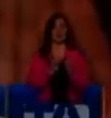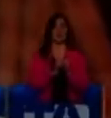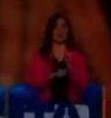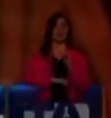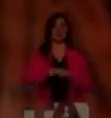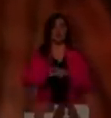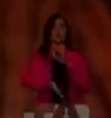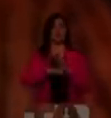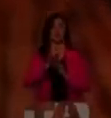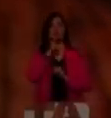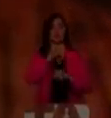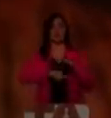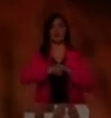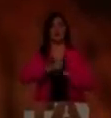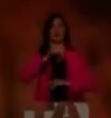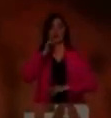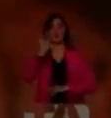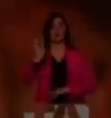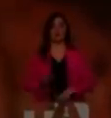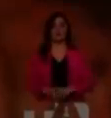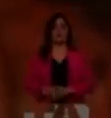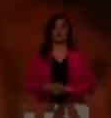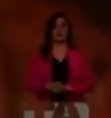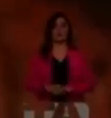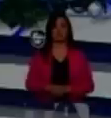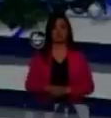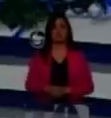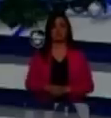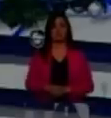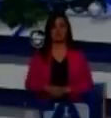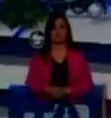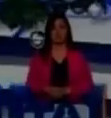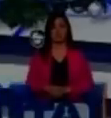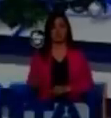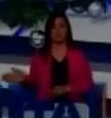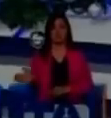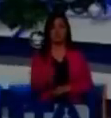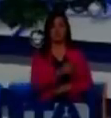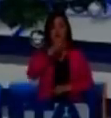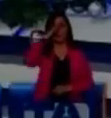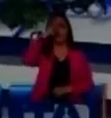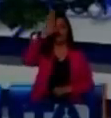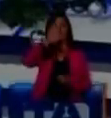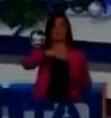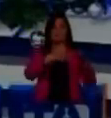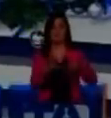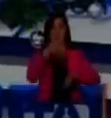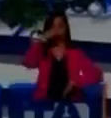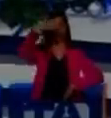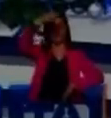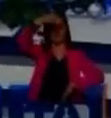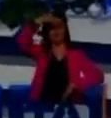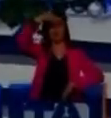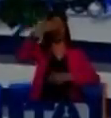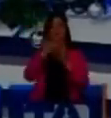tienen como autor a la pareja. Luisa María Heredia, 24 horas. Un policía murió en manos de la delincuencia mientras se producía